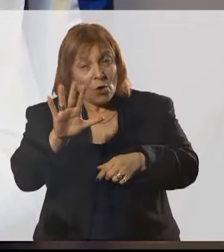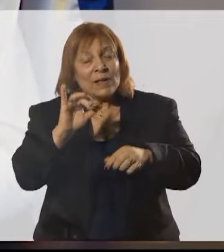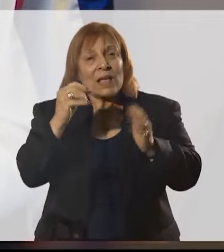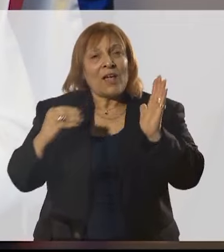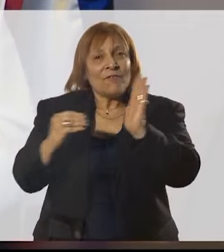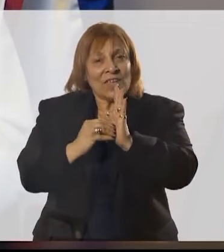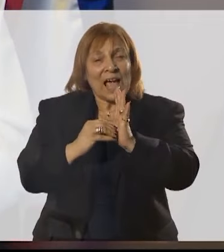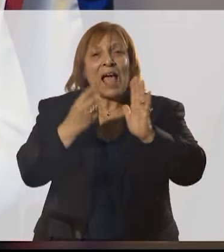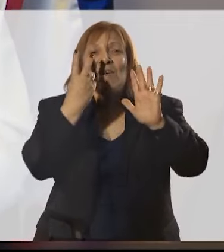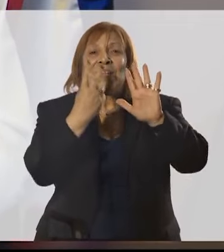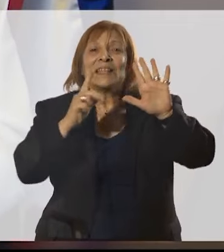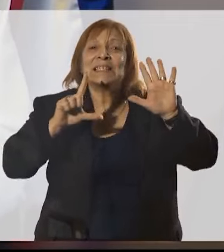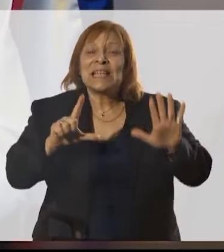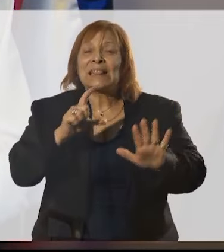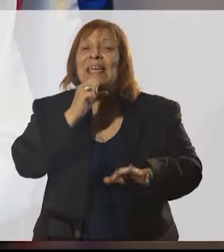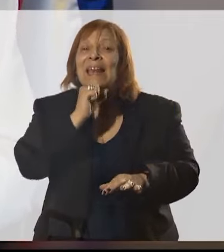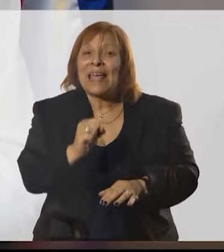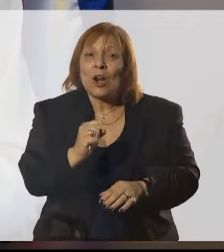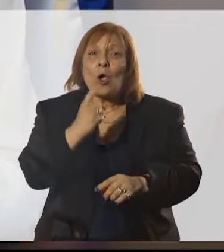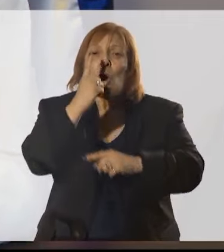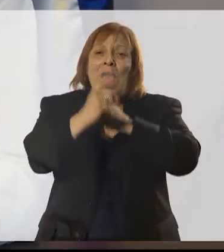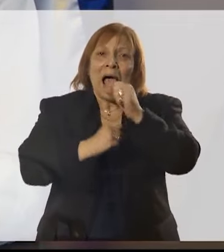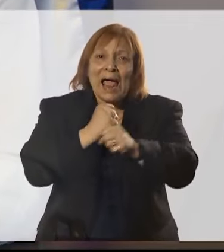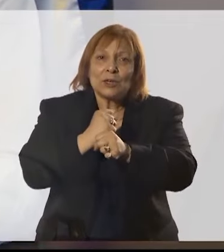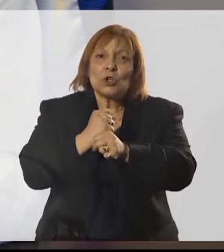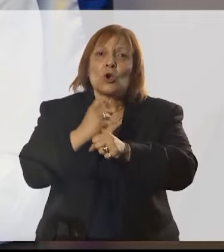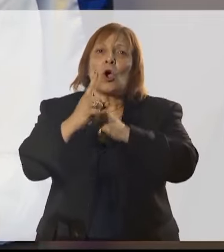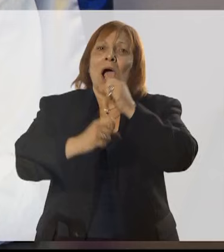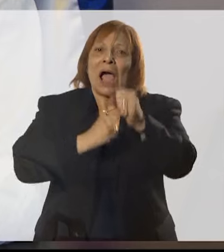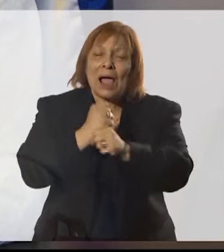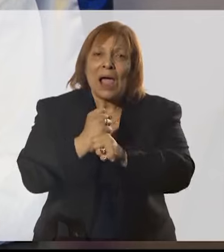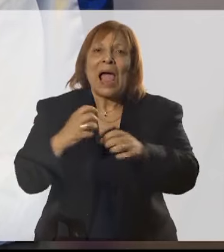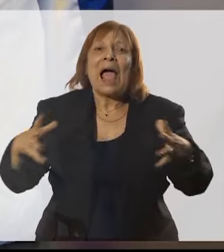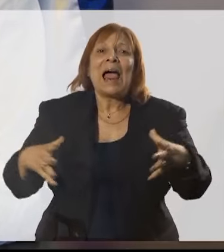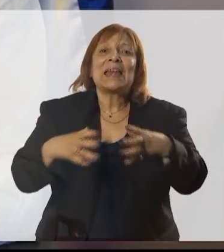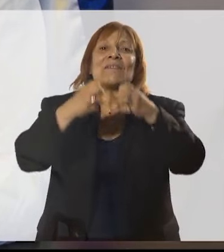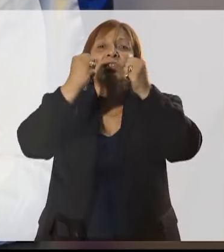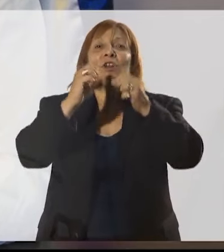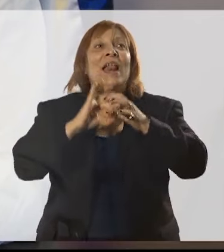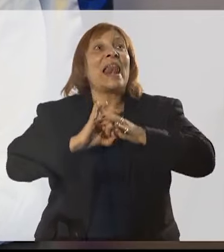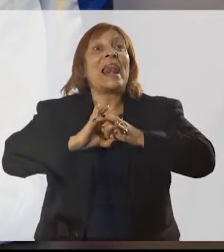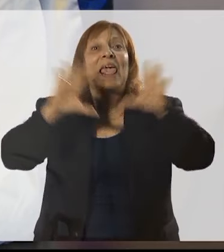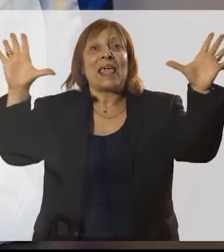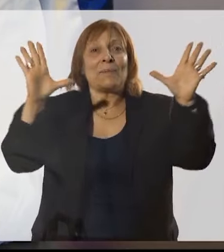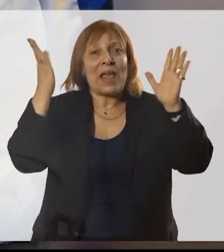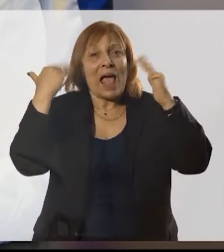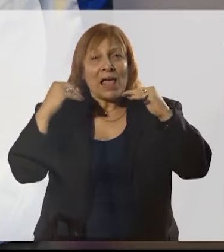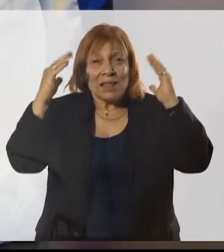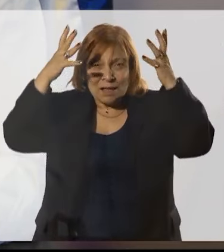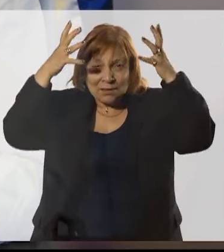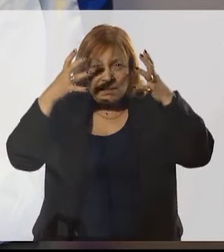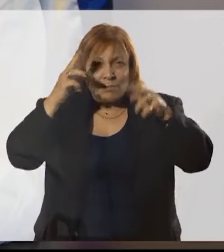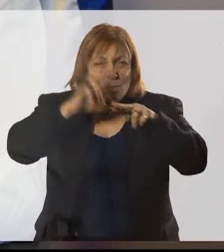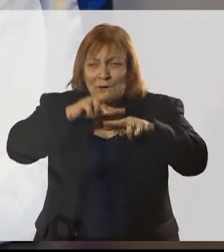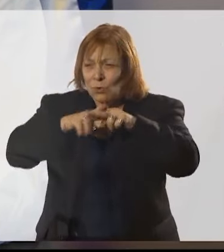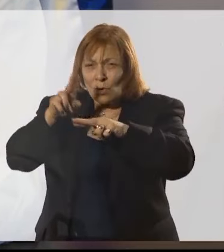2005 y fijado para el 27 de enero de cada año coincidiendo con el aniversario de la liberación de los